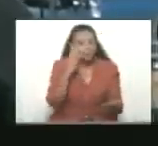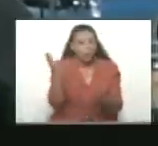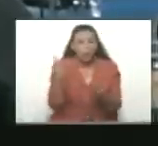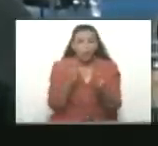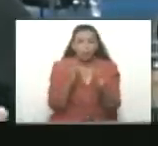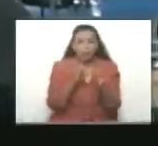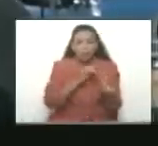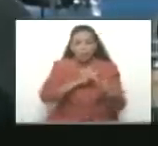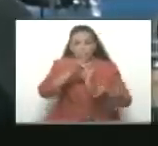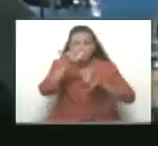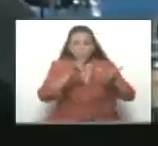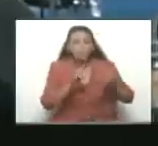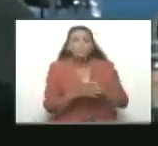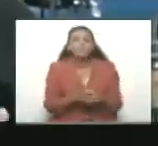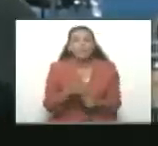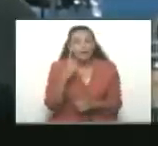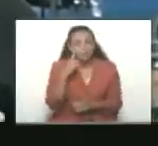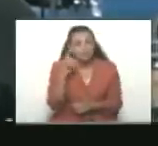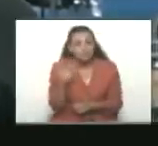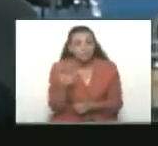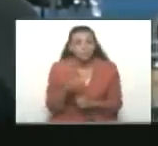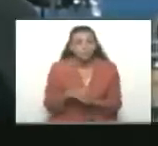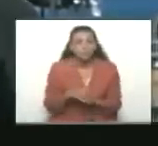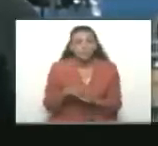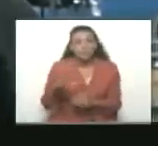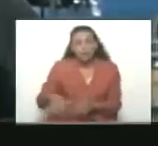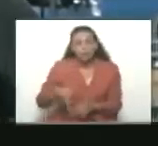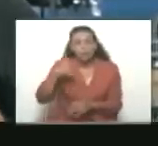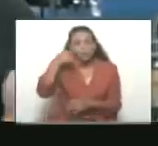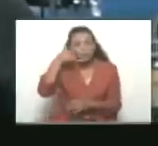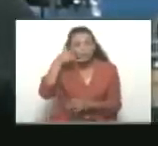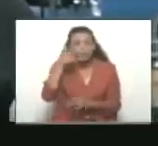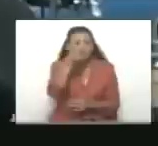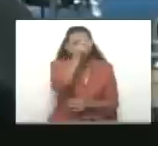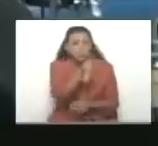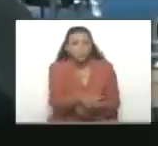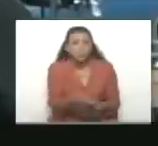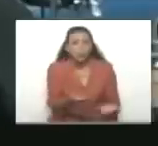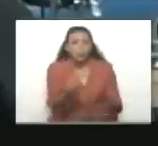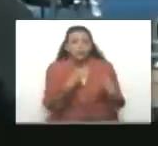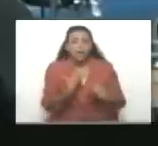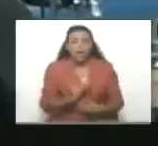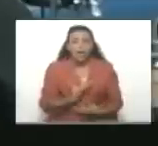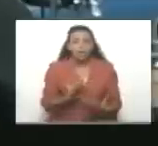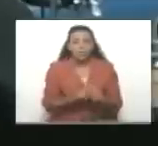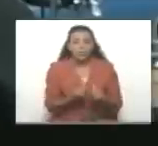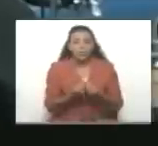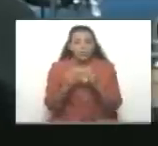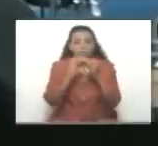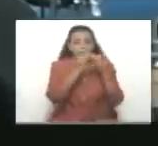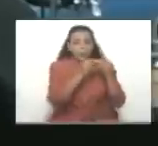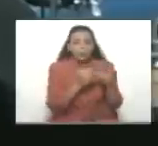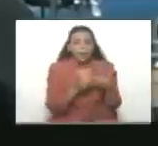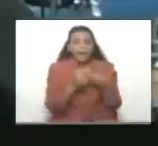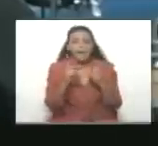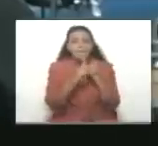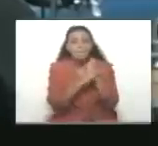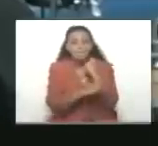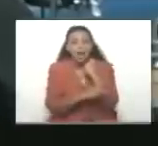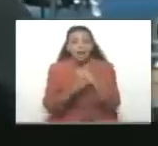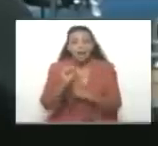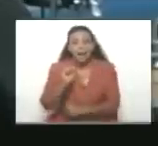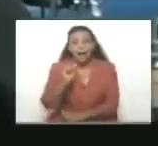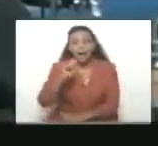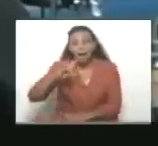el presidente Jesús Aldana mayor Jesús Aldana de cantv nos eh regaló junto con la alcaldía la recuperación del Parque de la Aviación